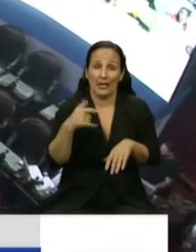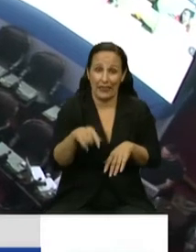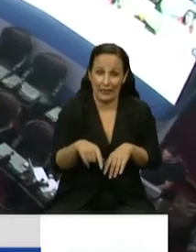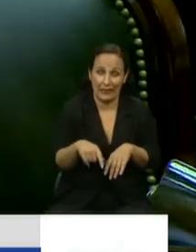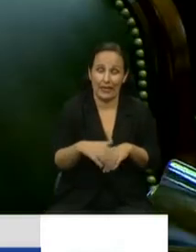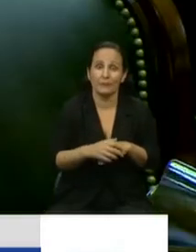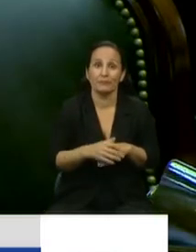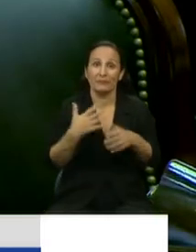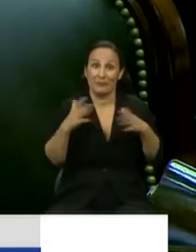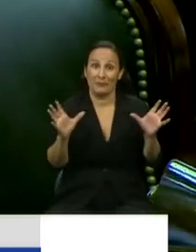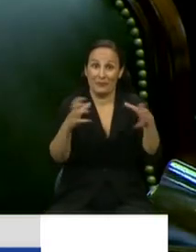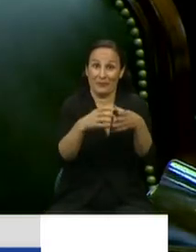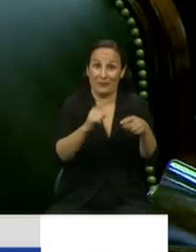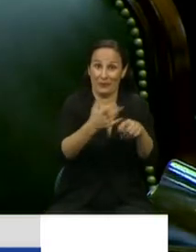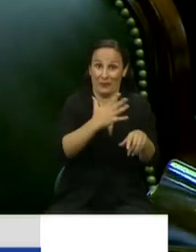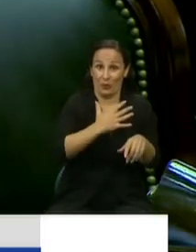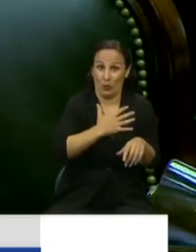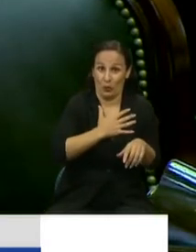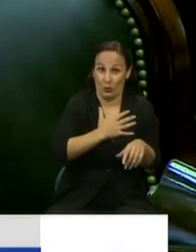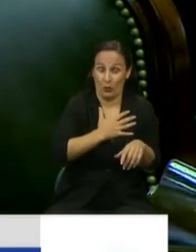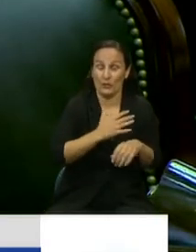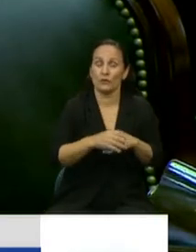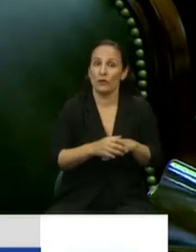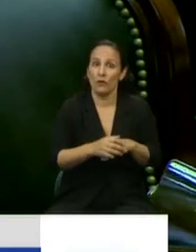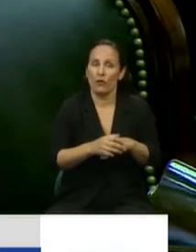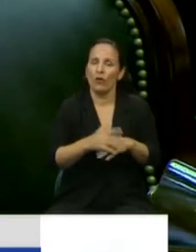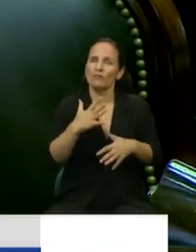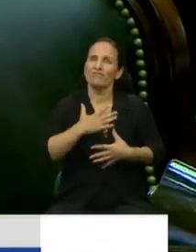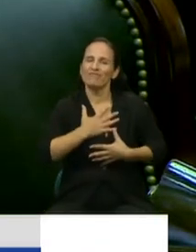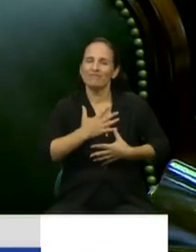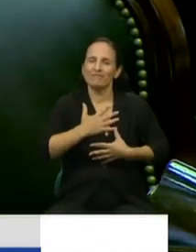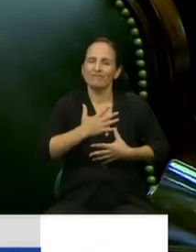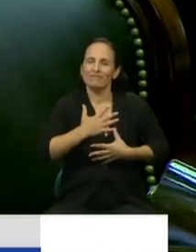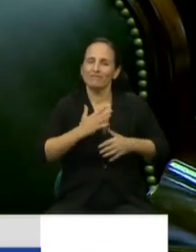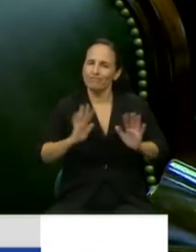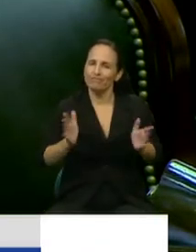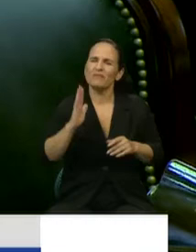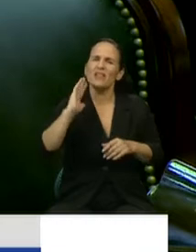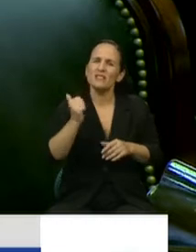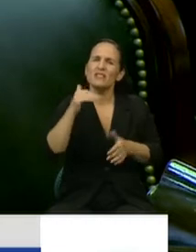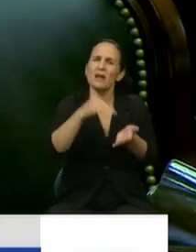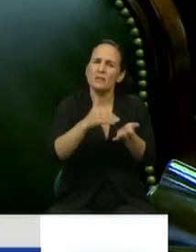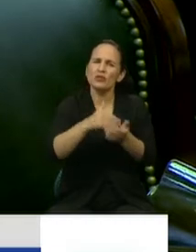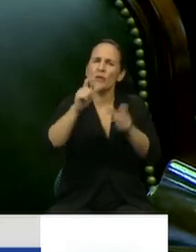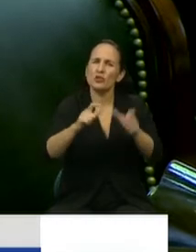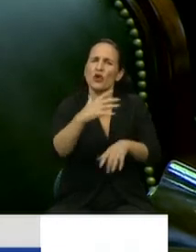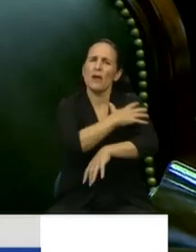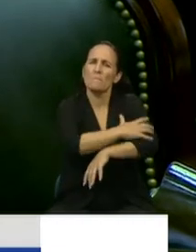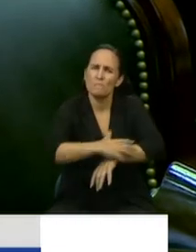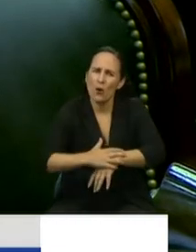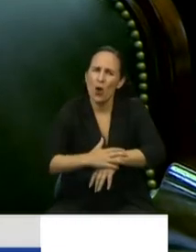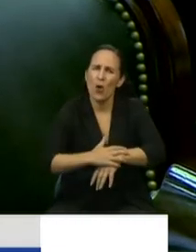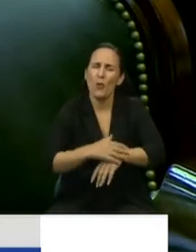el bloque, interbloque nuestro, teníamos una sensación de que 16 millones de pobres en la Argentina,